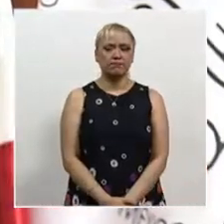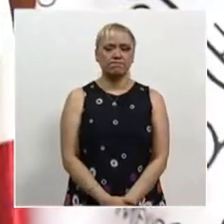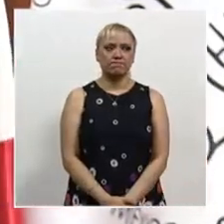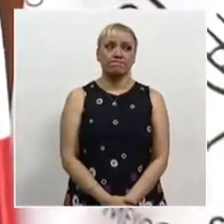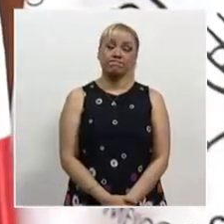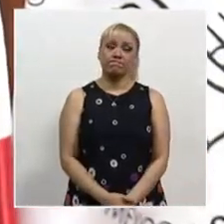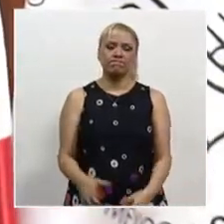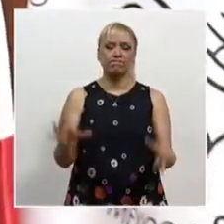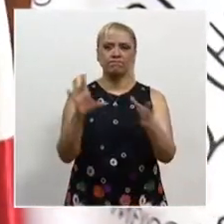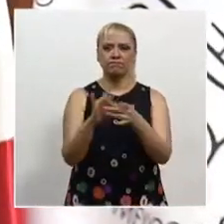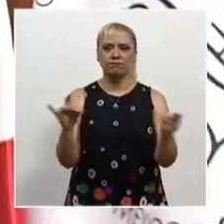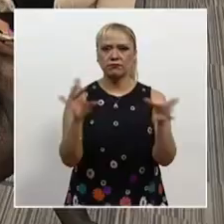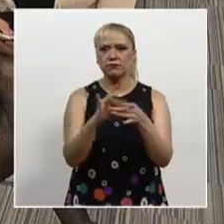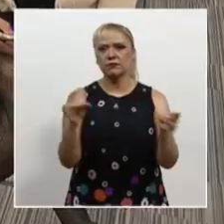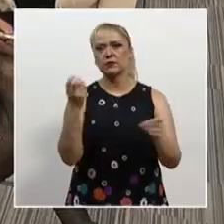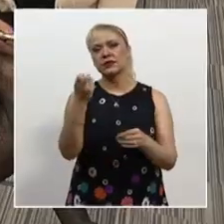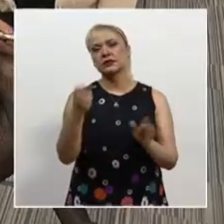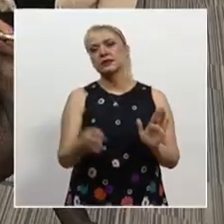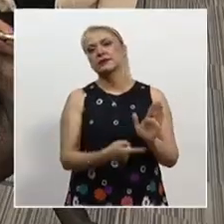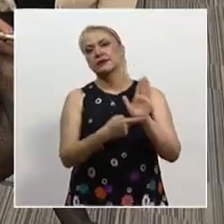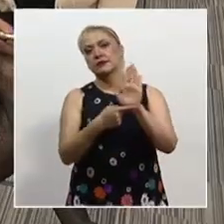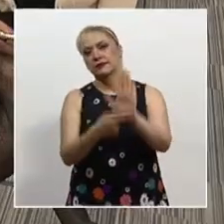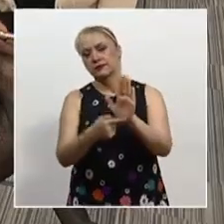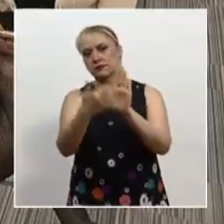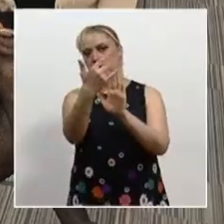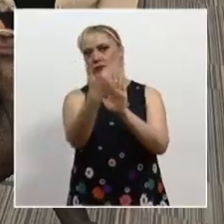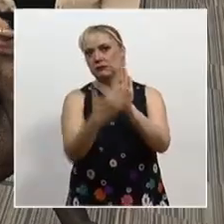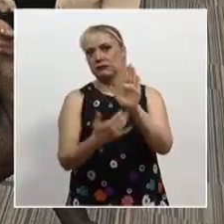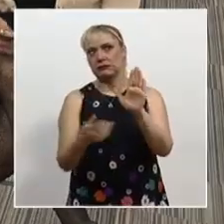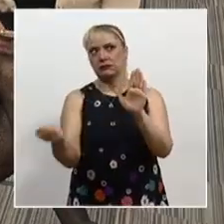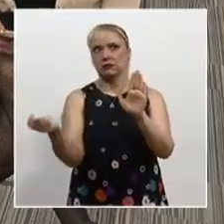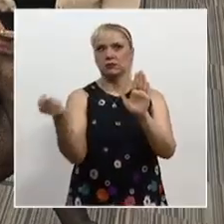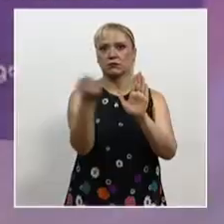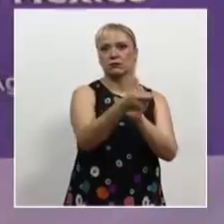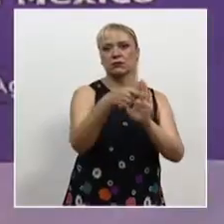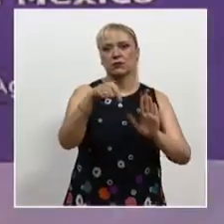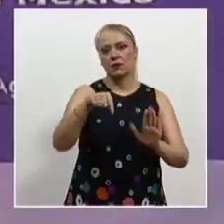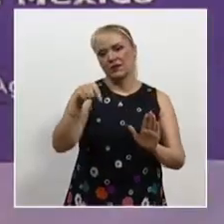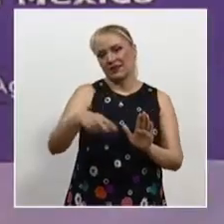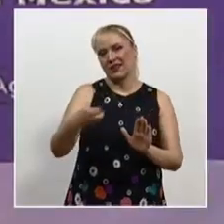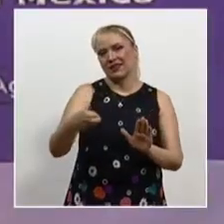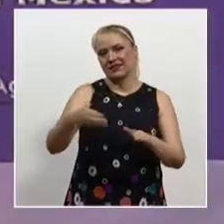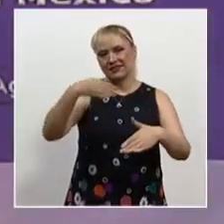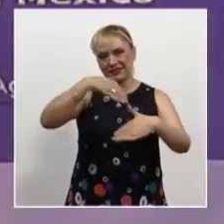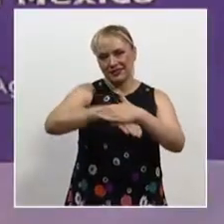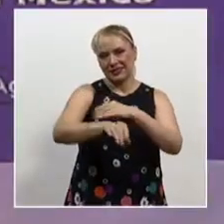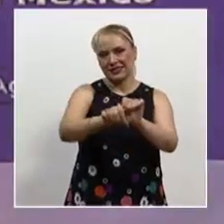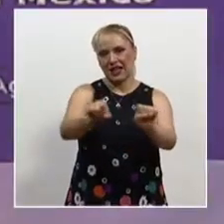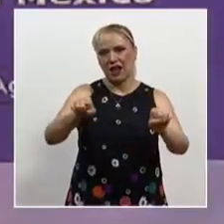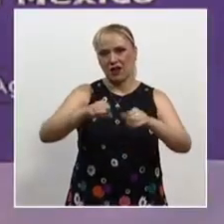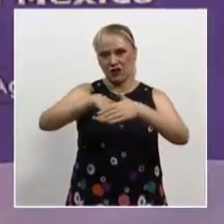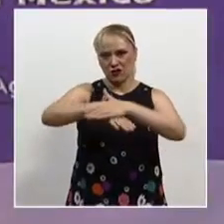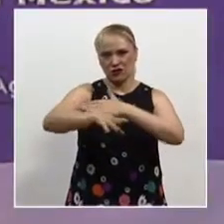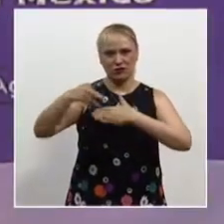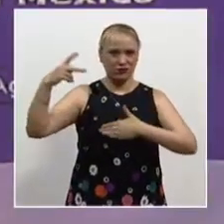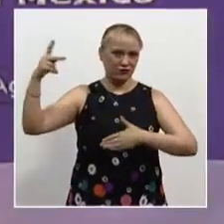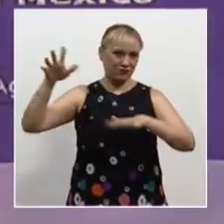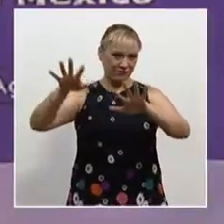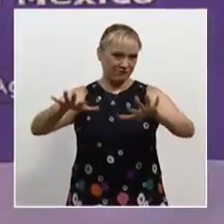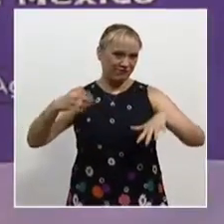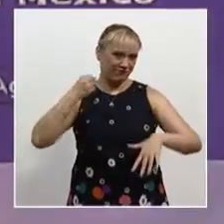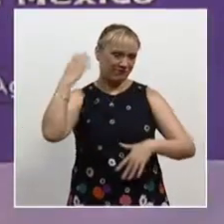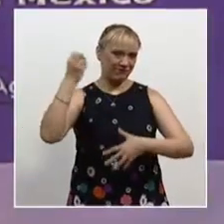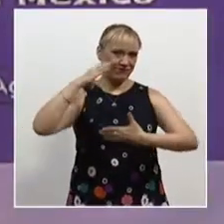Laura, cabe mencionar que durante la presentación de esta recomendación que ocurrió aquí en el Salón Digna Ochoa de la Comisión de Derechos Humanos de la Ciudad